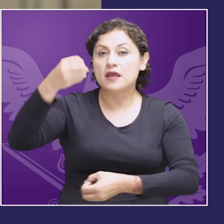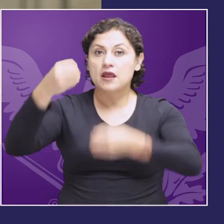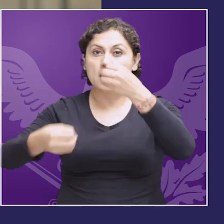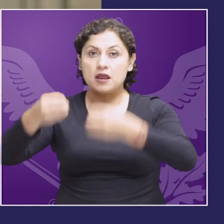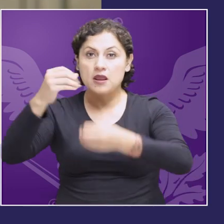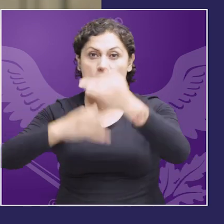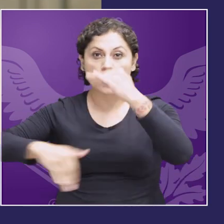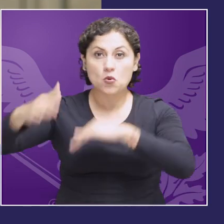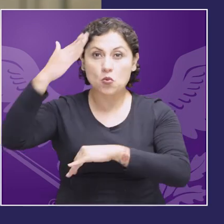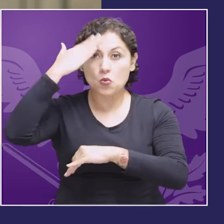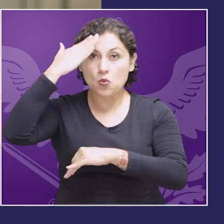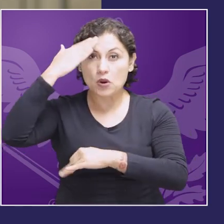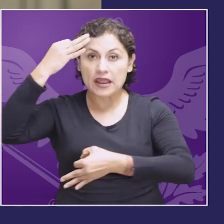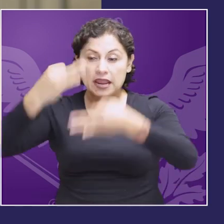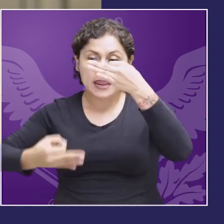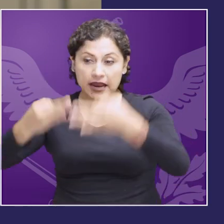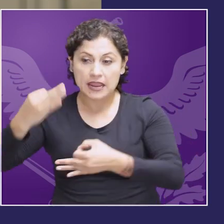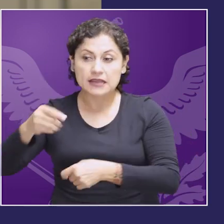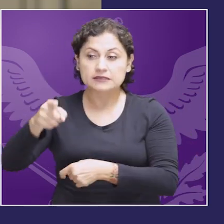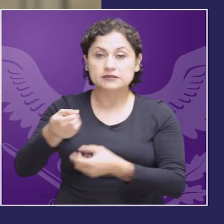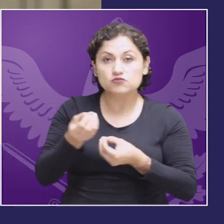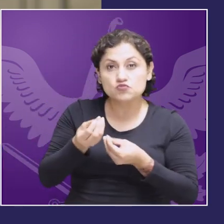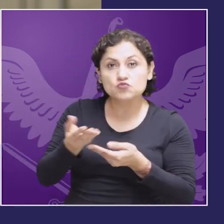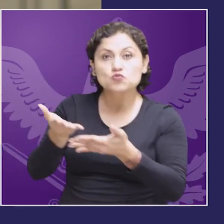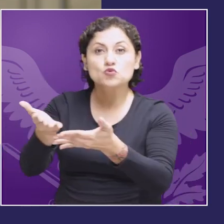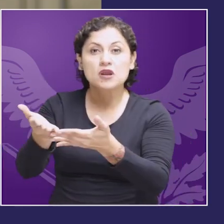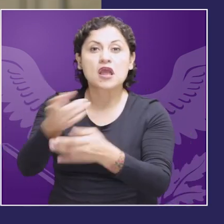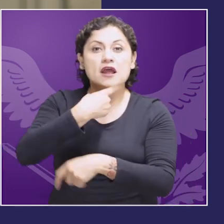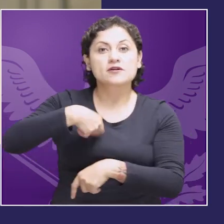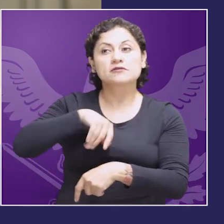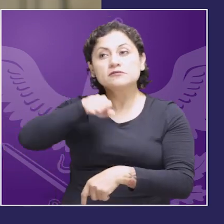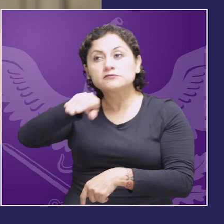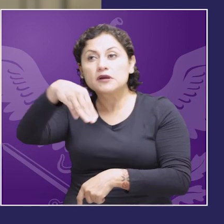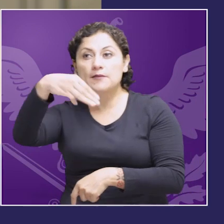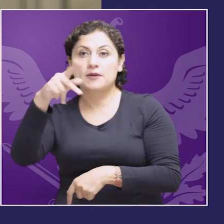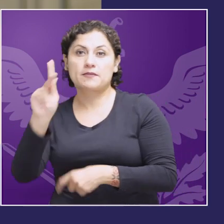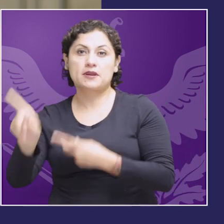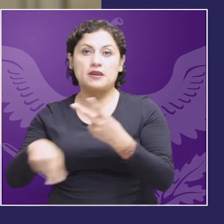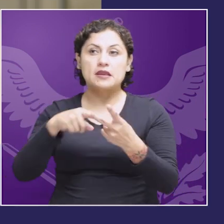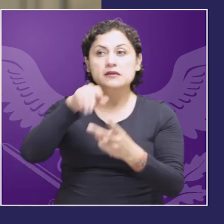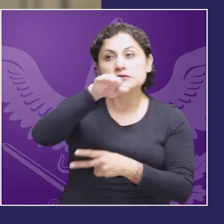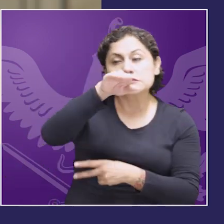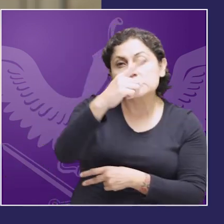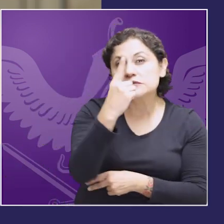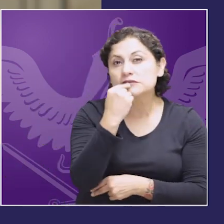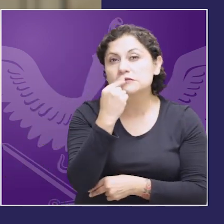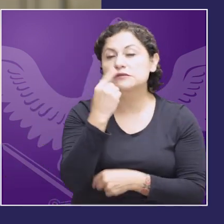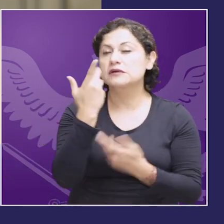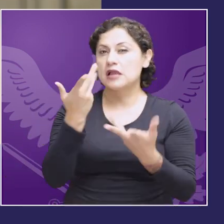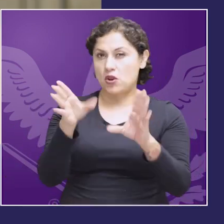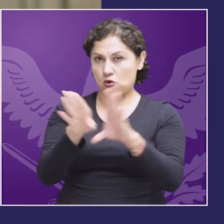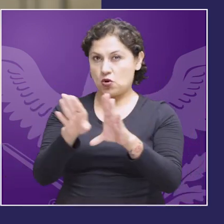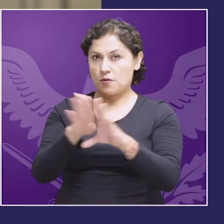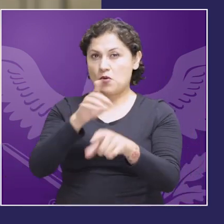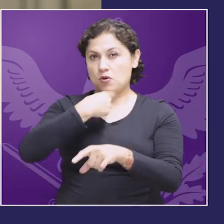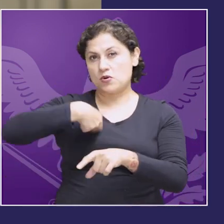los jueces y de las juezas. O sea, claro, nosotros no podemos influir en los defensores, el Ministerio Público, y nos hemos ido asociando con